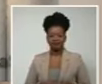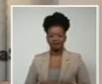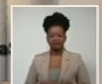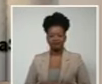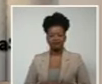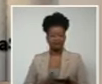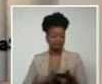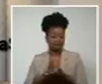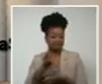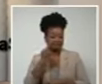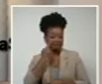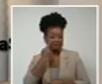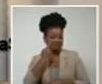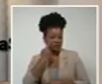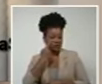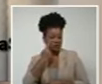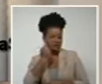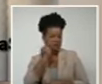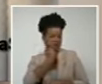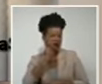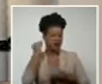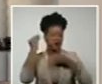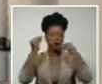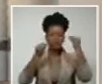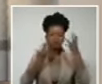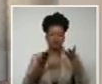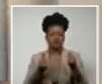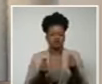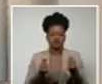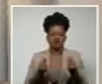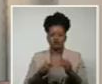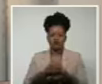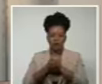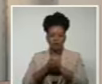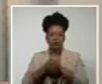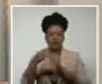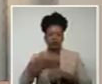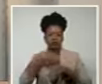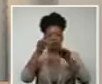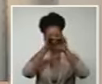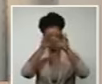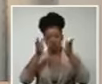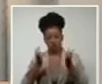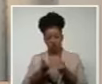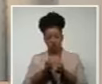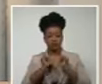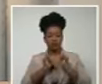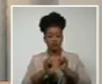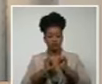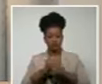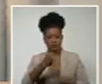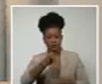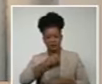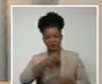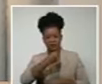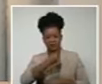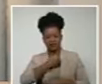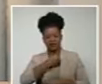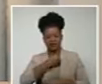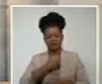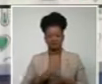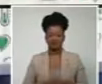para conocer qué piensan tantos y tantos amigos que tenemos en el mundo entero. Ha sido un reporte especial de Dianic Flores desde